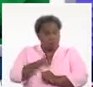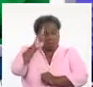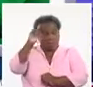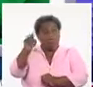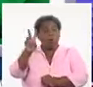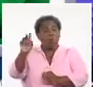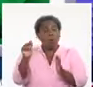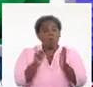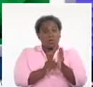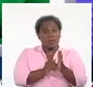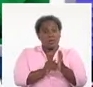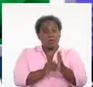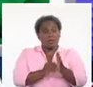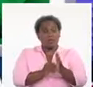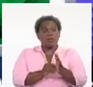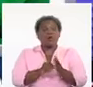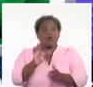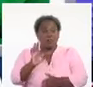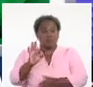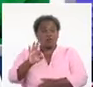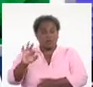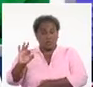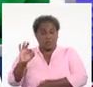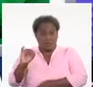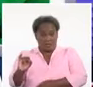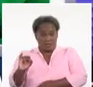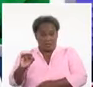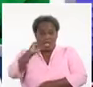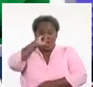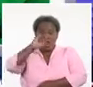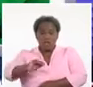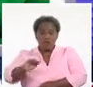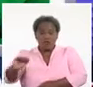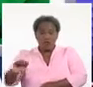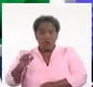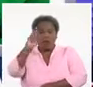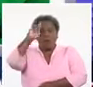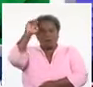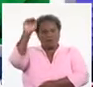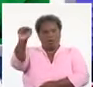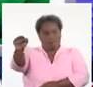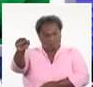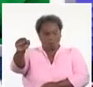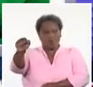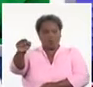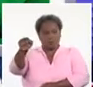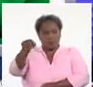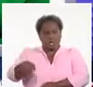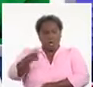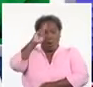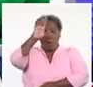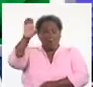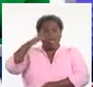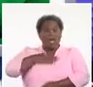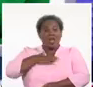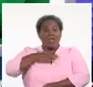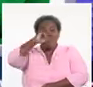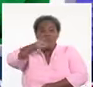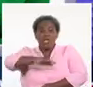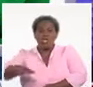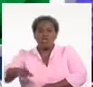2.286 pacientes en edades pediátricas que se encuentran ingresados en nuestros hospitales pediátricos, en las